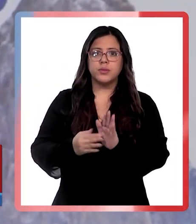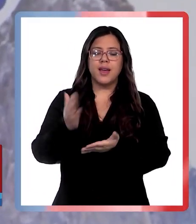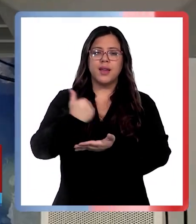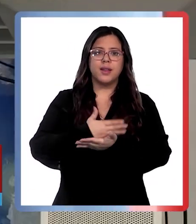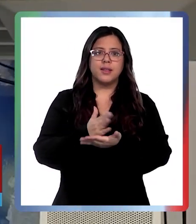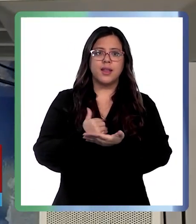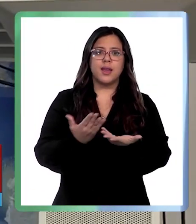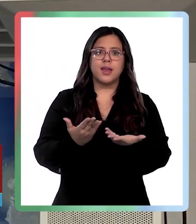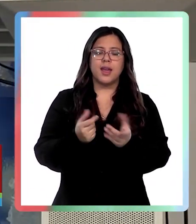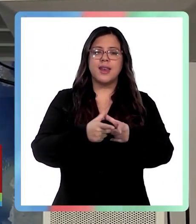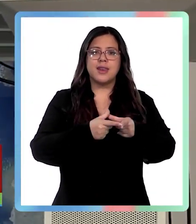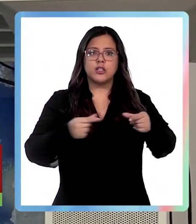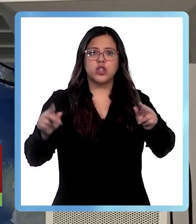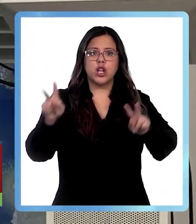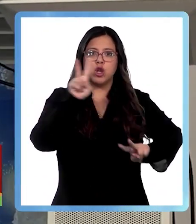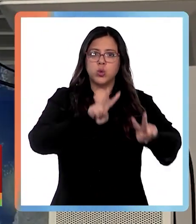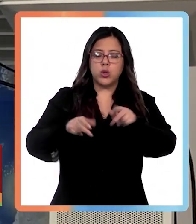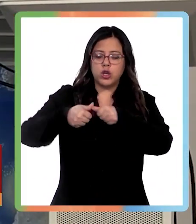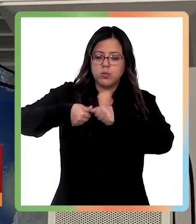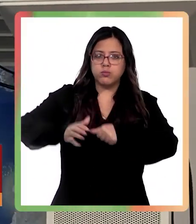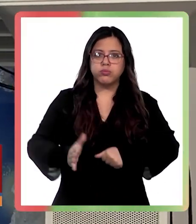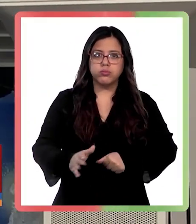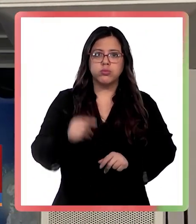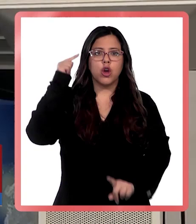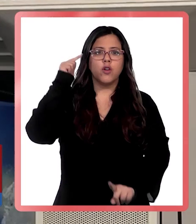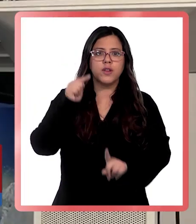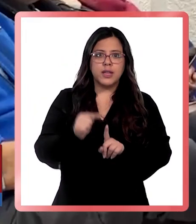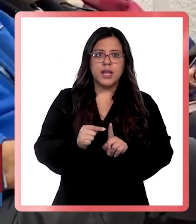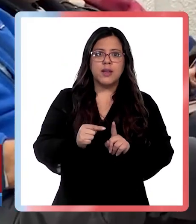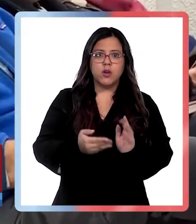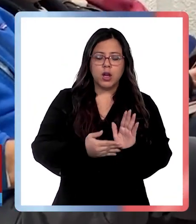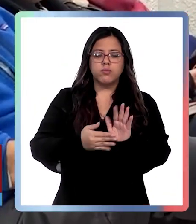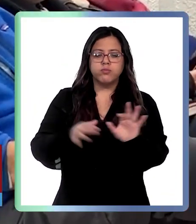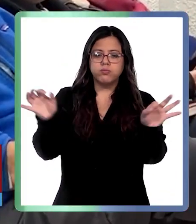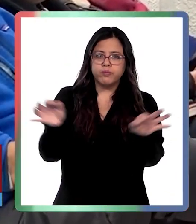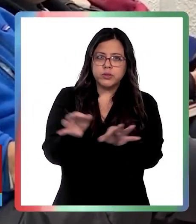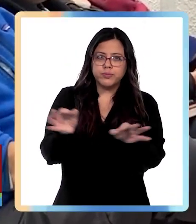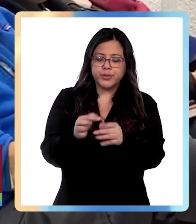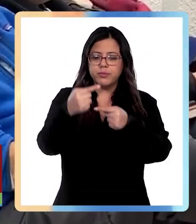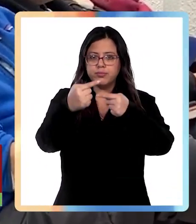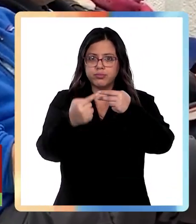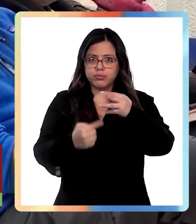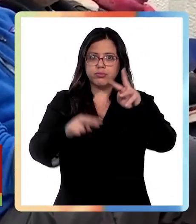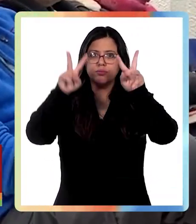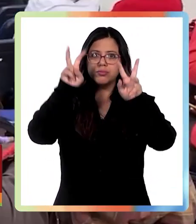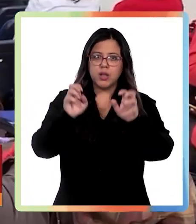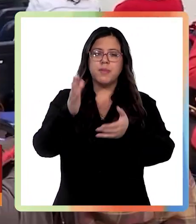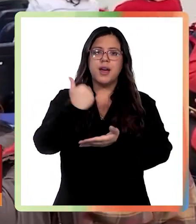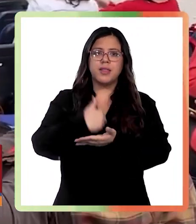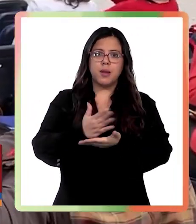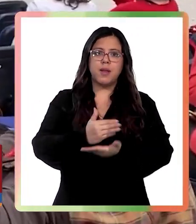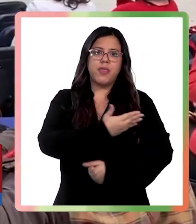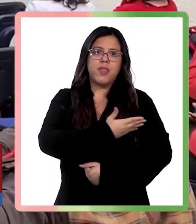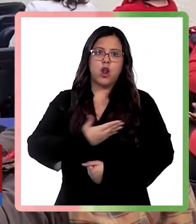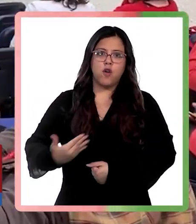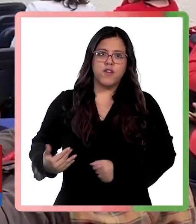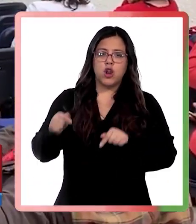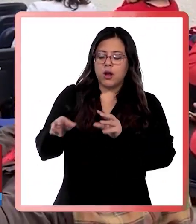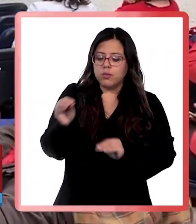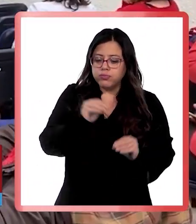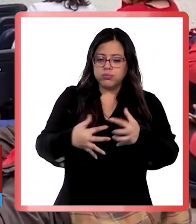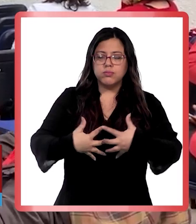presentación de la Estrategia Nacional de Turismo Sostenible, con el objetivo de exponer los principales lineamientos del plan